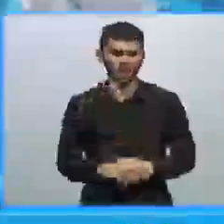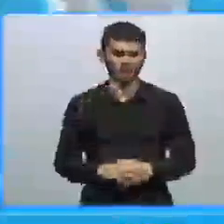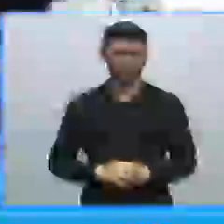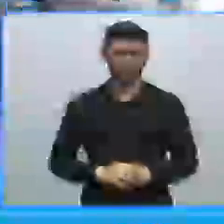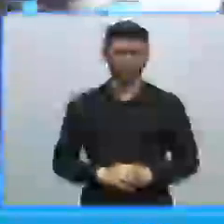eso